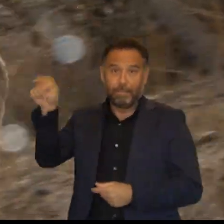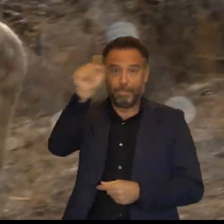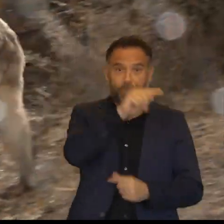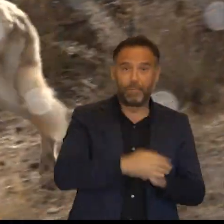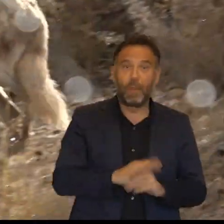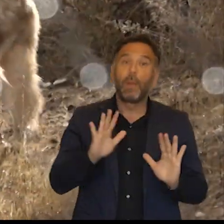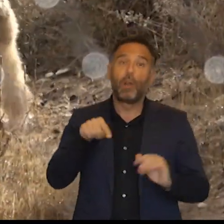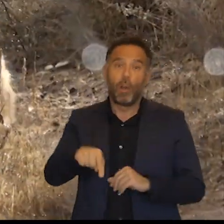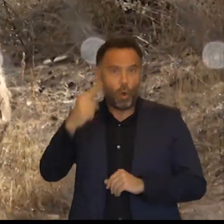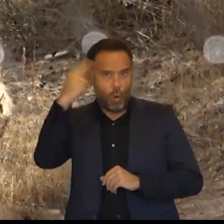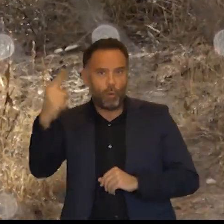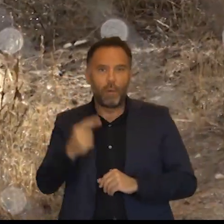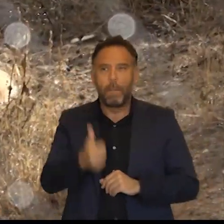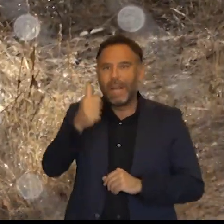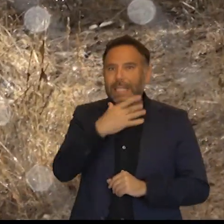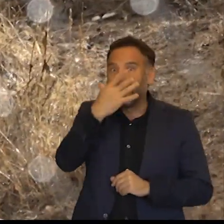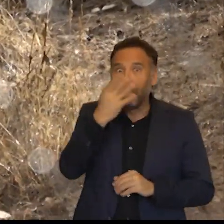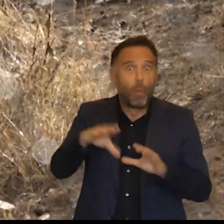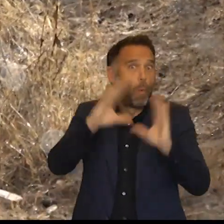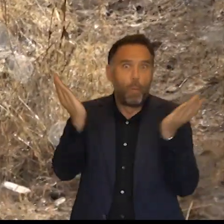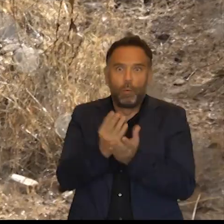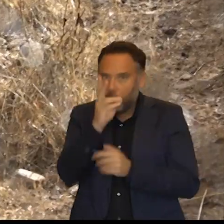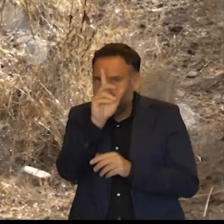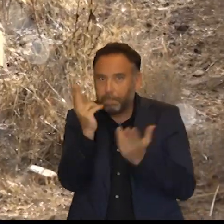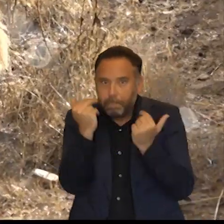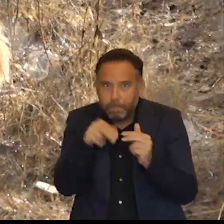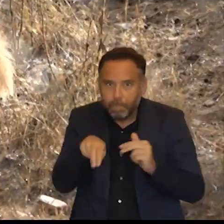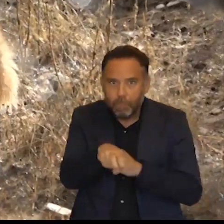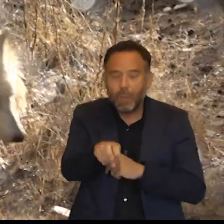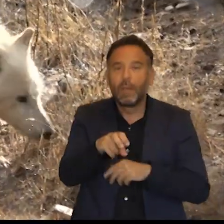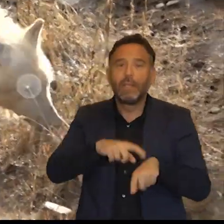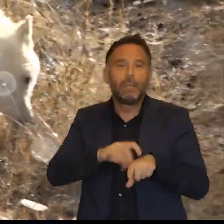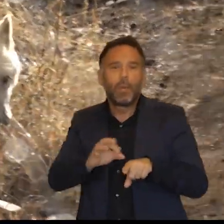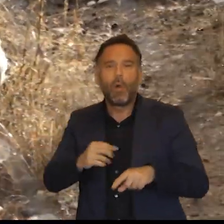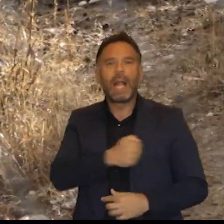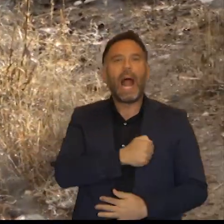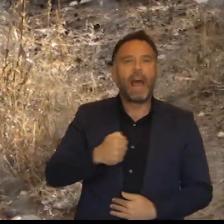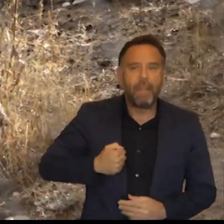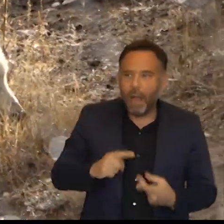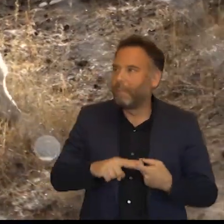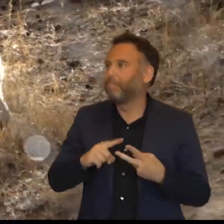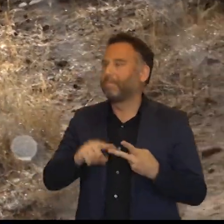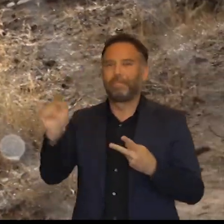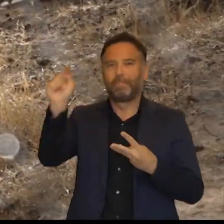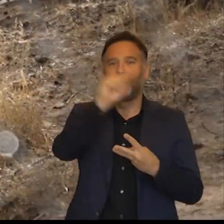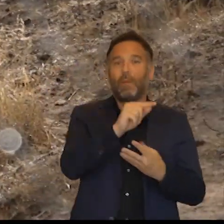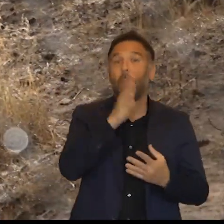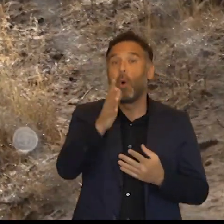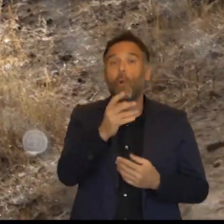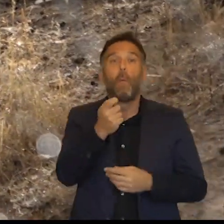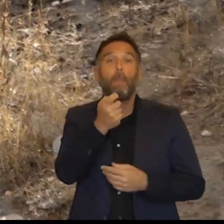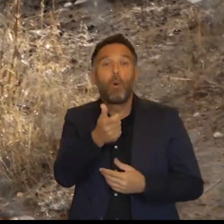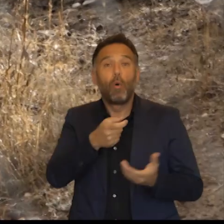lobos más tímidos del mundo, casi. Lobos canadienses, lobos de países donde hay poco presión de caza, son mucho